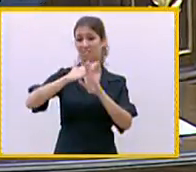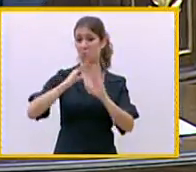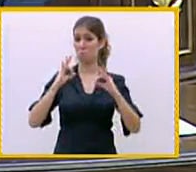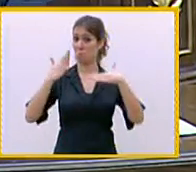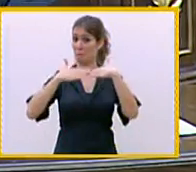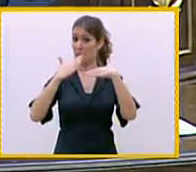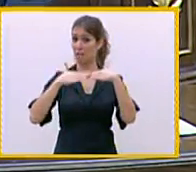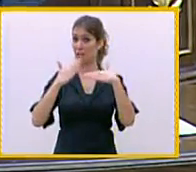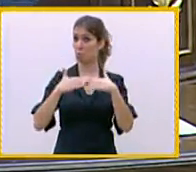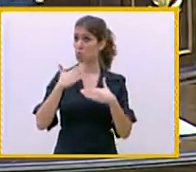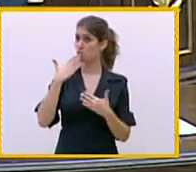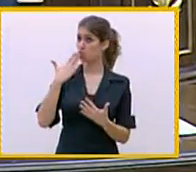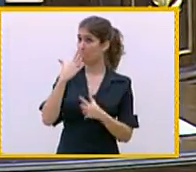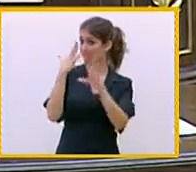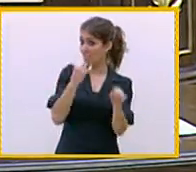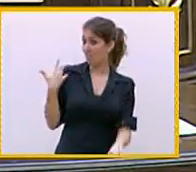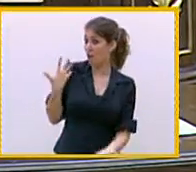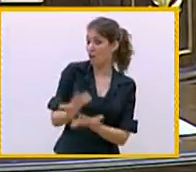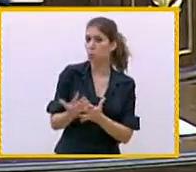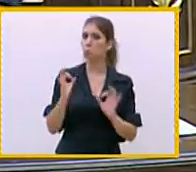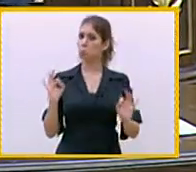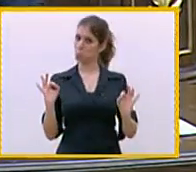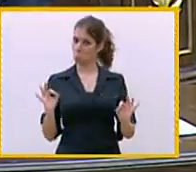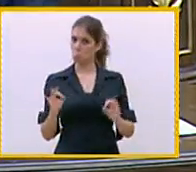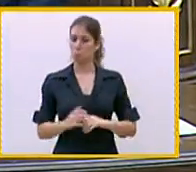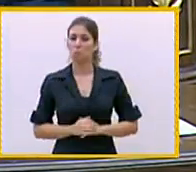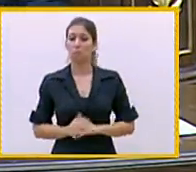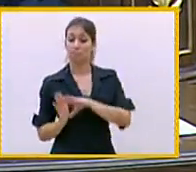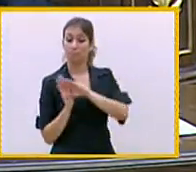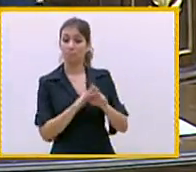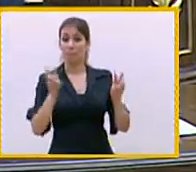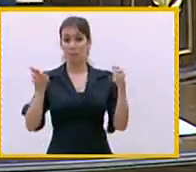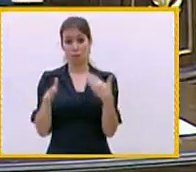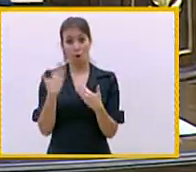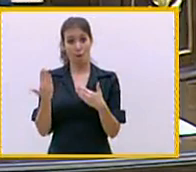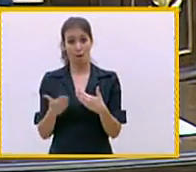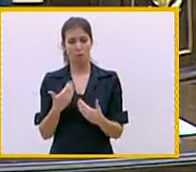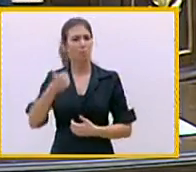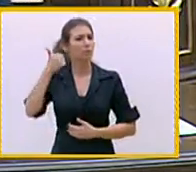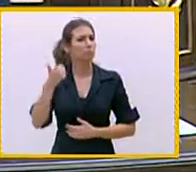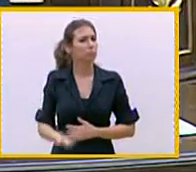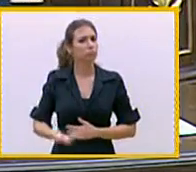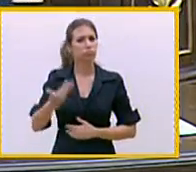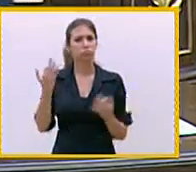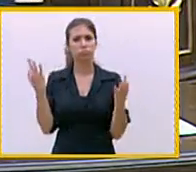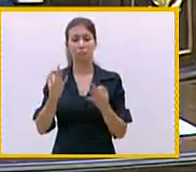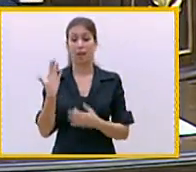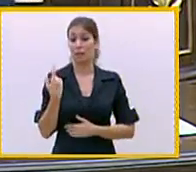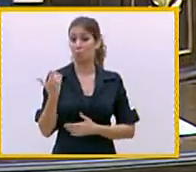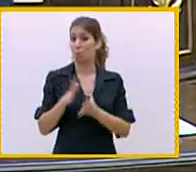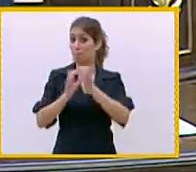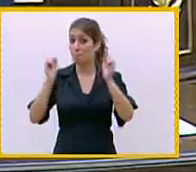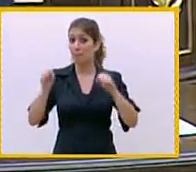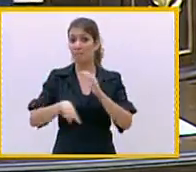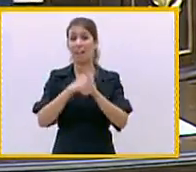los últimos 10 años. Para la innovación, el hecho más relevante es la reciente aprobación de la Ley de